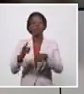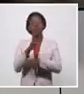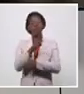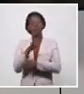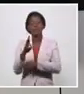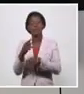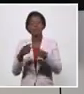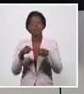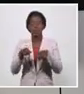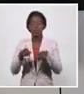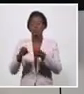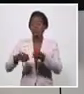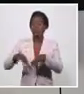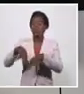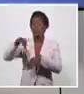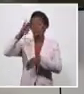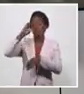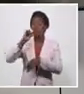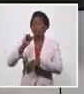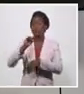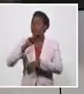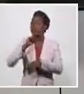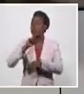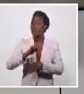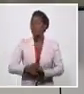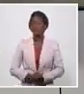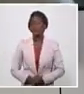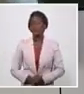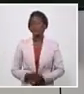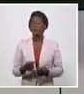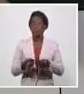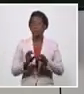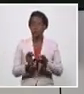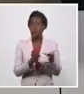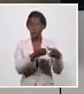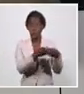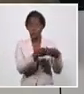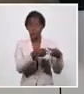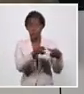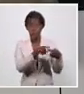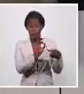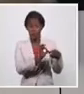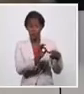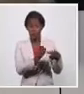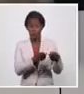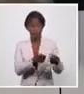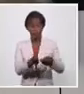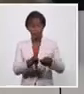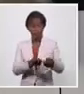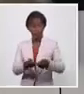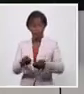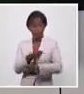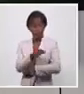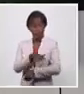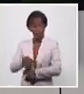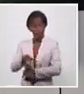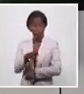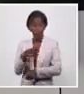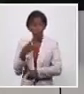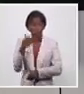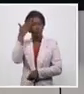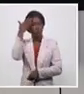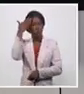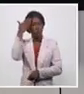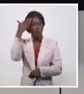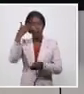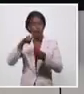la que atraviesa nuestro país. Más tarde, esos artistas que tanto nuestro pueblo ha admirado y respetado lloran ante